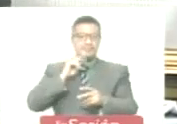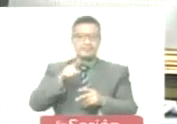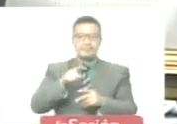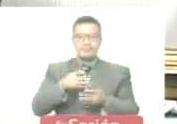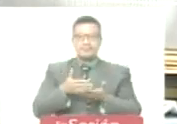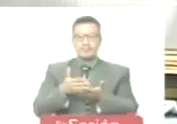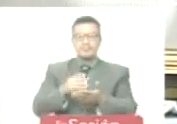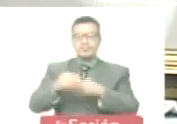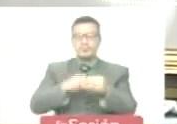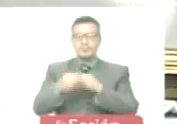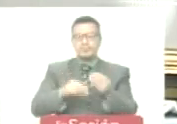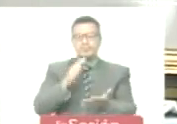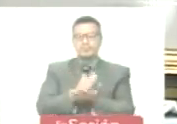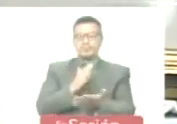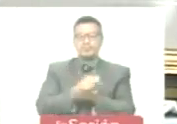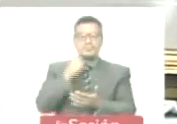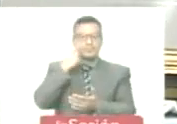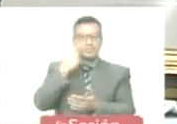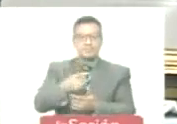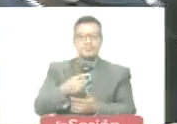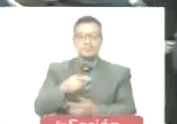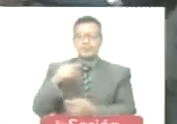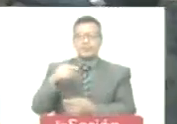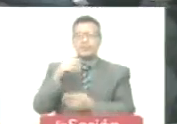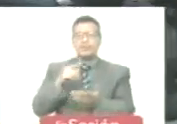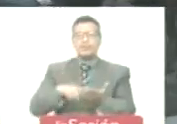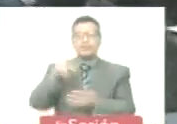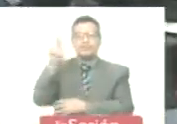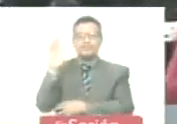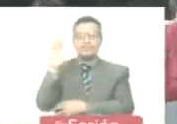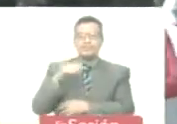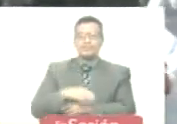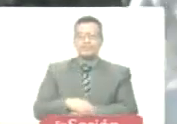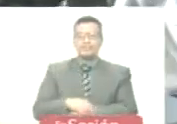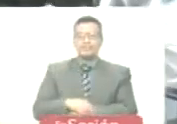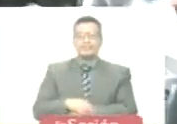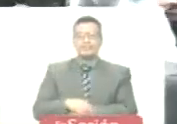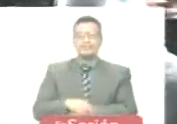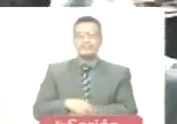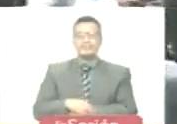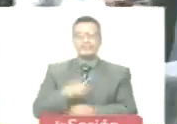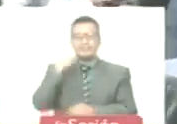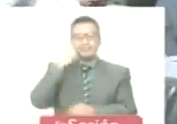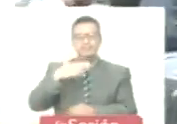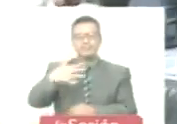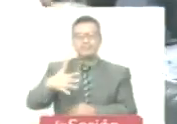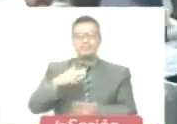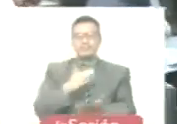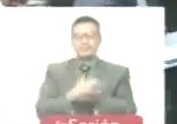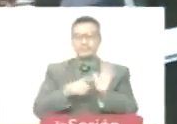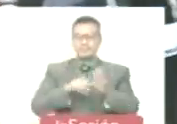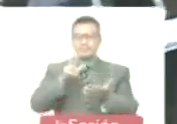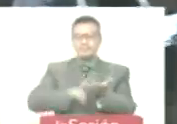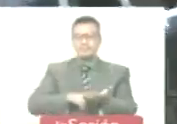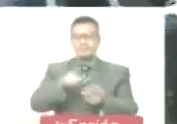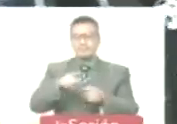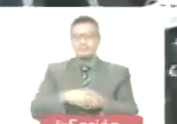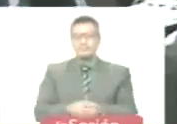sírvanse a manifestarlo con señal de costumbre. Queda aprobado por mayoría evidente. Se